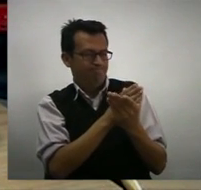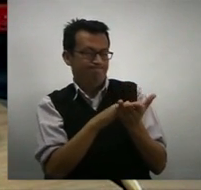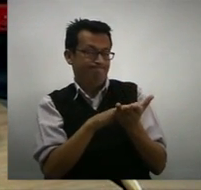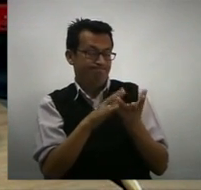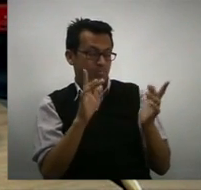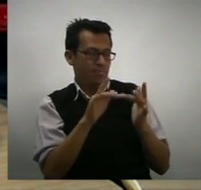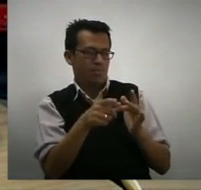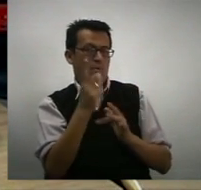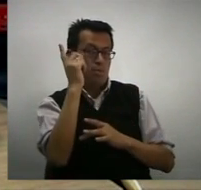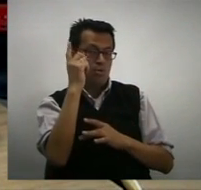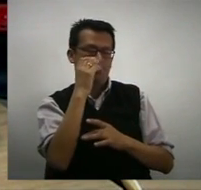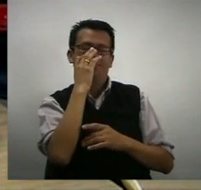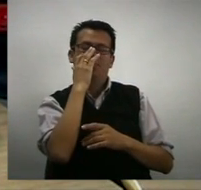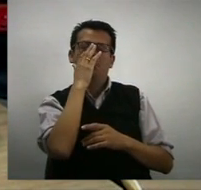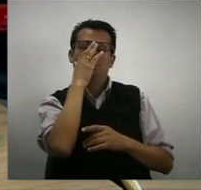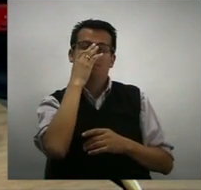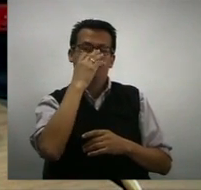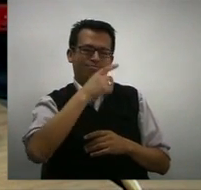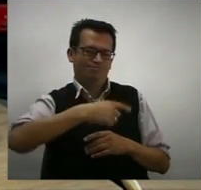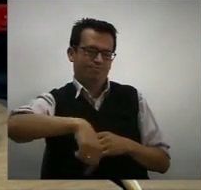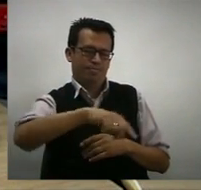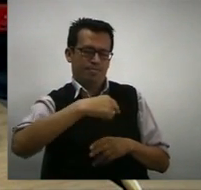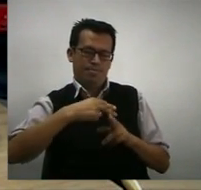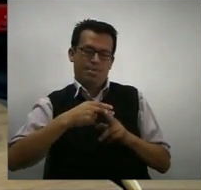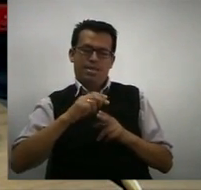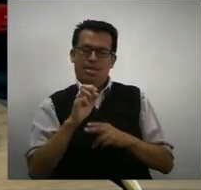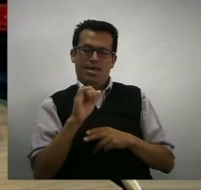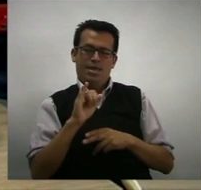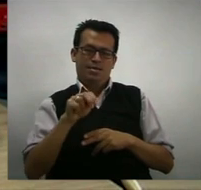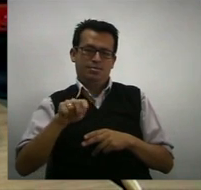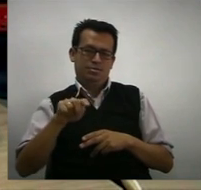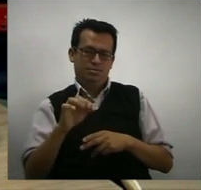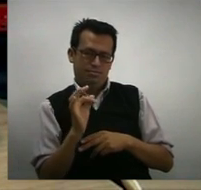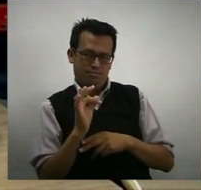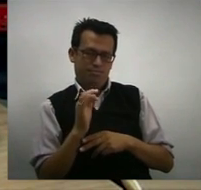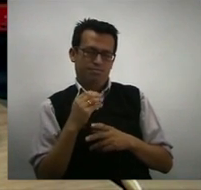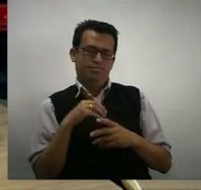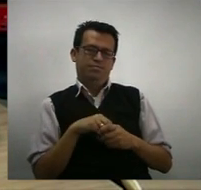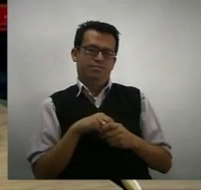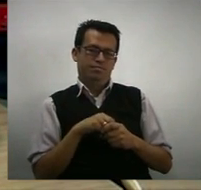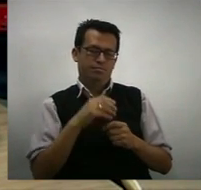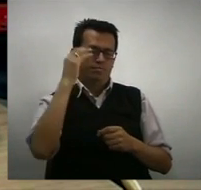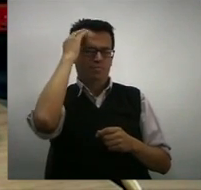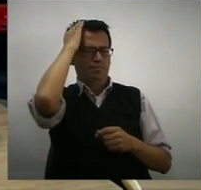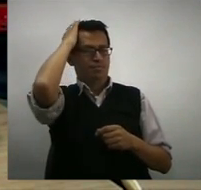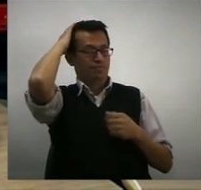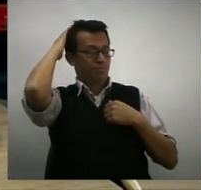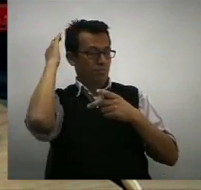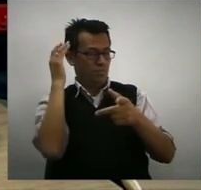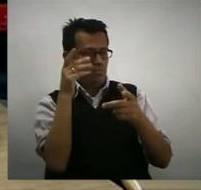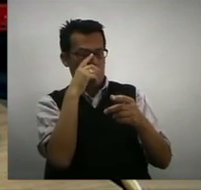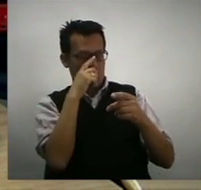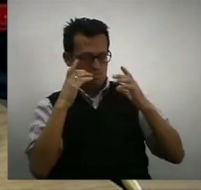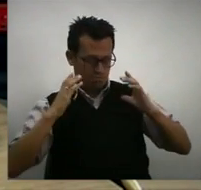biopolítica. Viví encerrado en la ecuación de Einstein, serví de modelo a Munch, bajé a Nerval del faro en que había